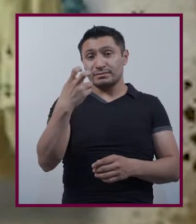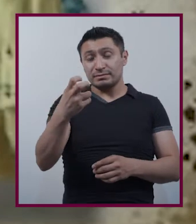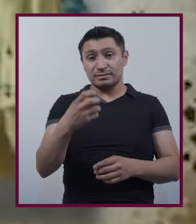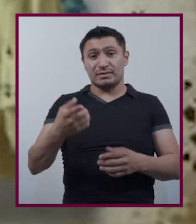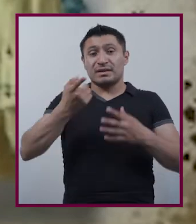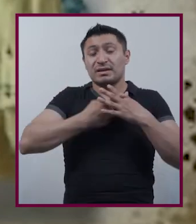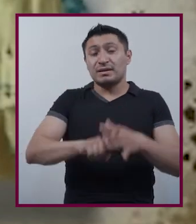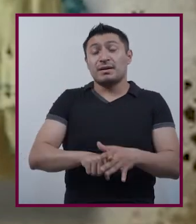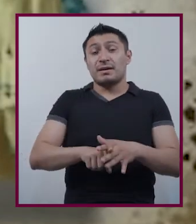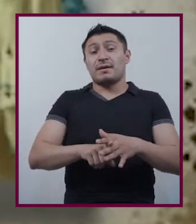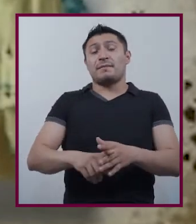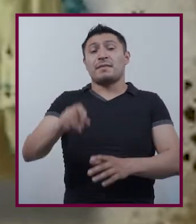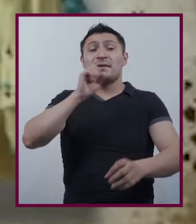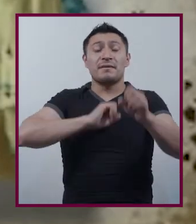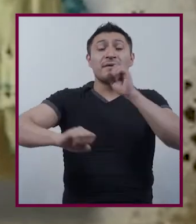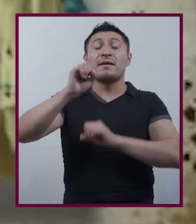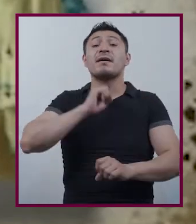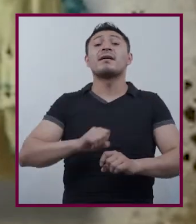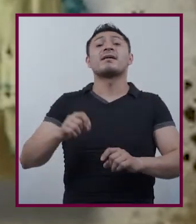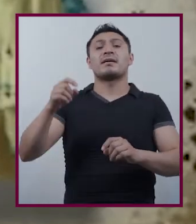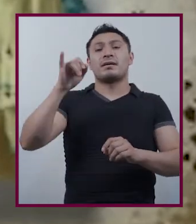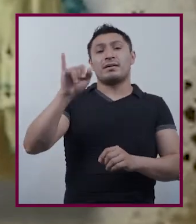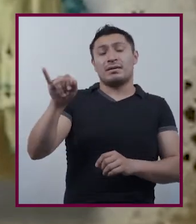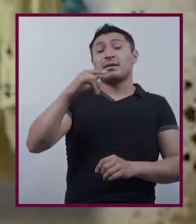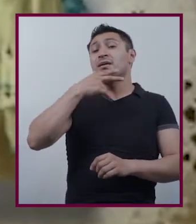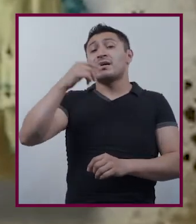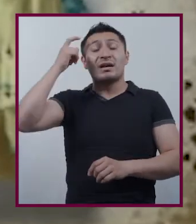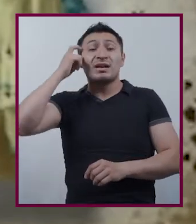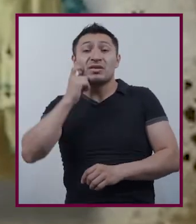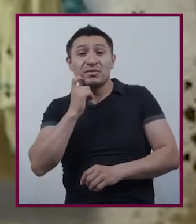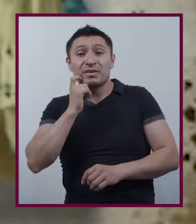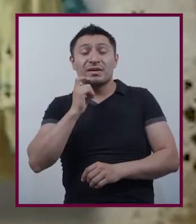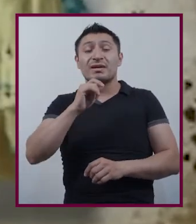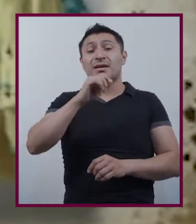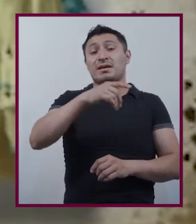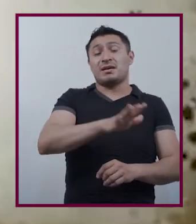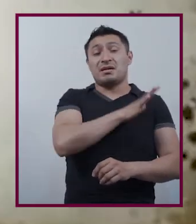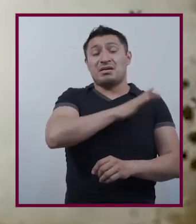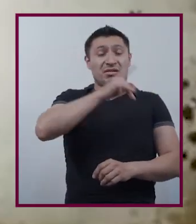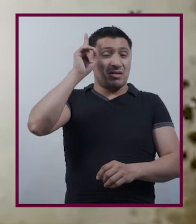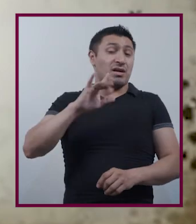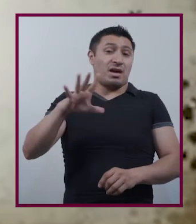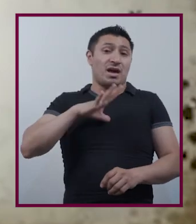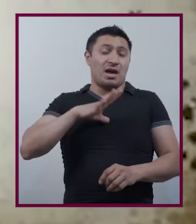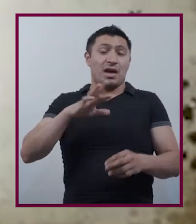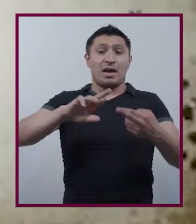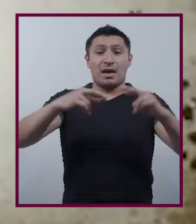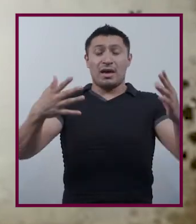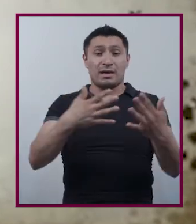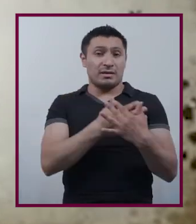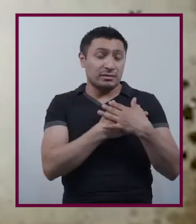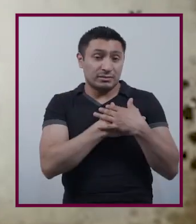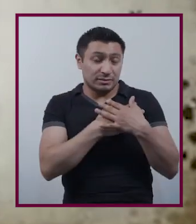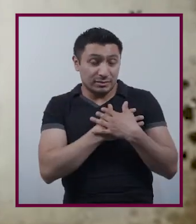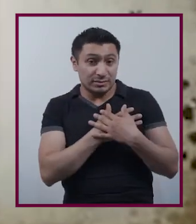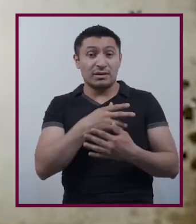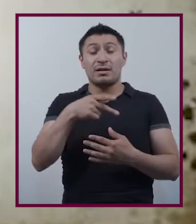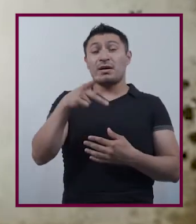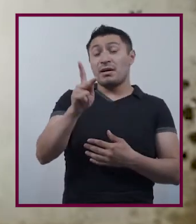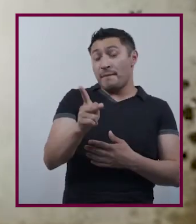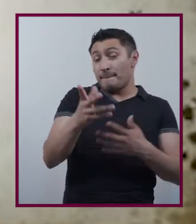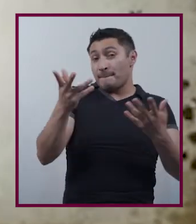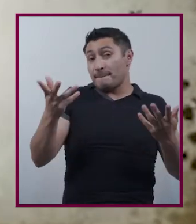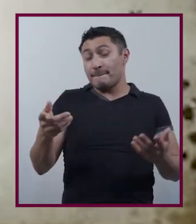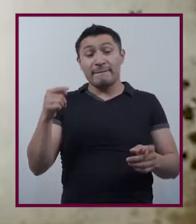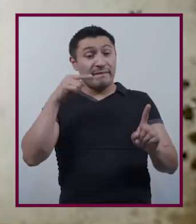que comenzaron a surgir rumores de que entre Iturbide y la Güera Rodríguez existía una relación amorosa,